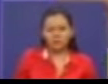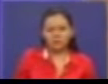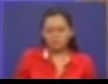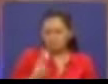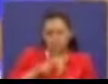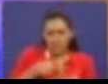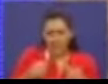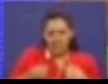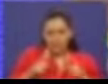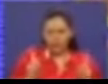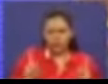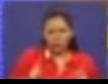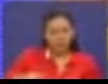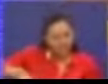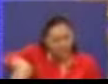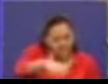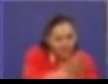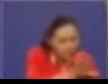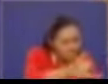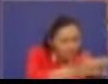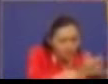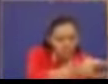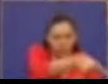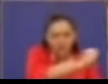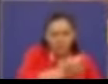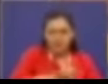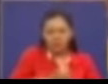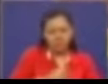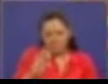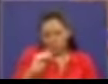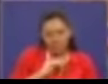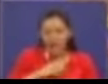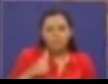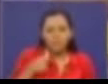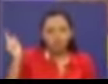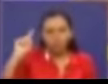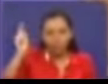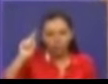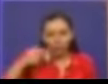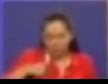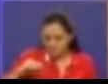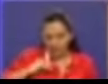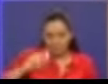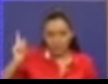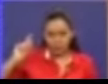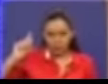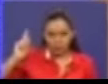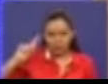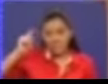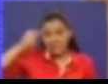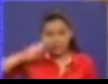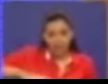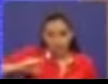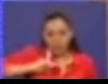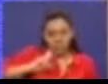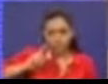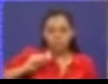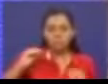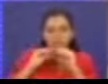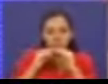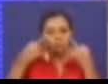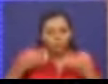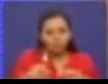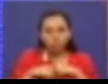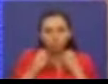pagan al Estado, denle acción a sus trabajadores en el caso de empresas. No nos interesa recaudar un solo centavo. Nos interesa de que haya un poquito más de